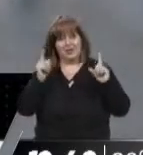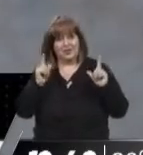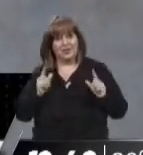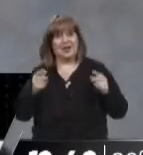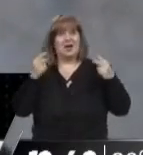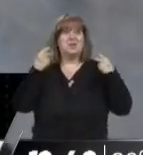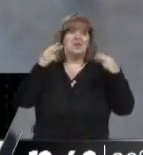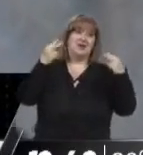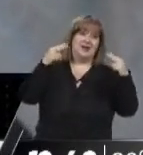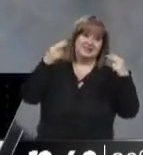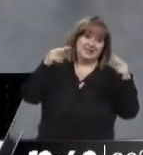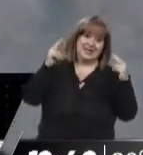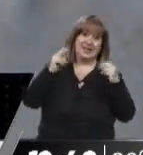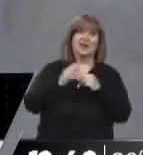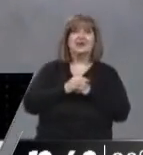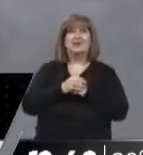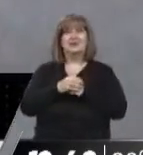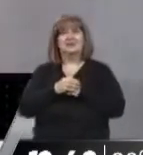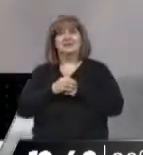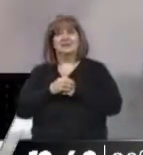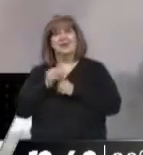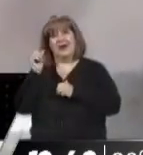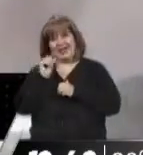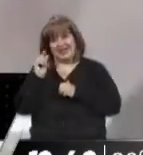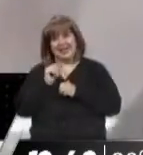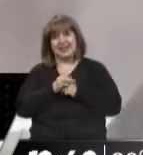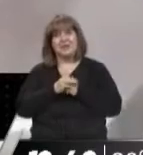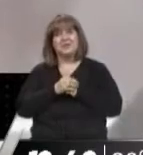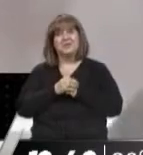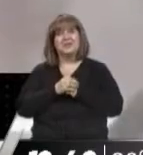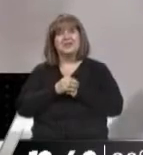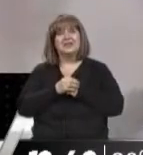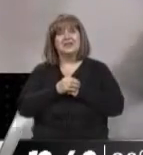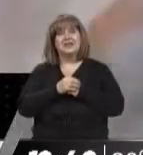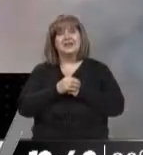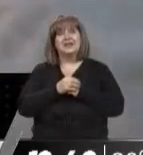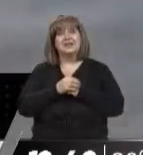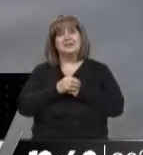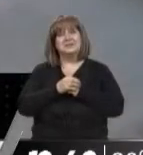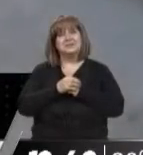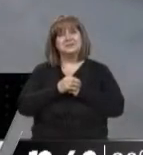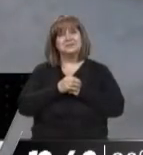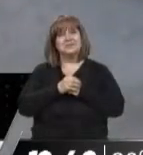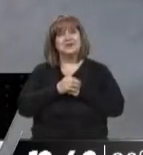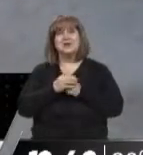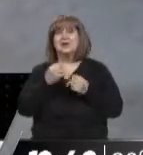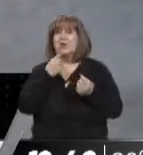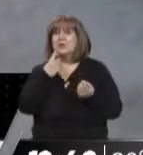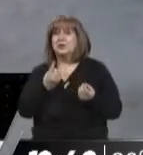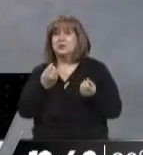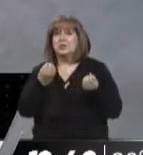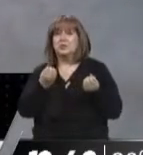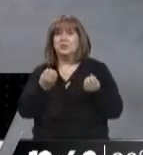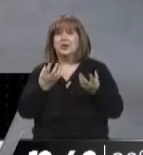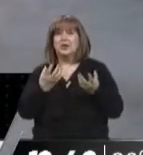Salidas, paseos. Y a la vez con las giras y todo eso. Exacto. Que Marciano le dijo, ¿por qué todas las